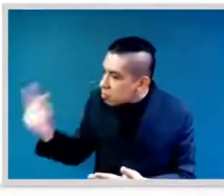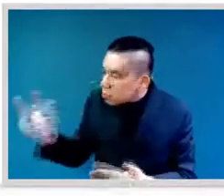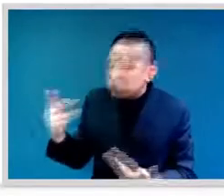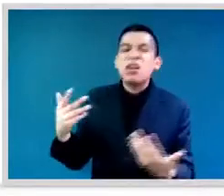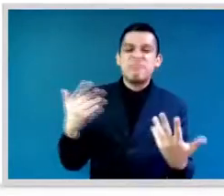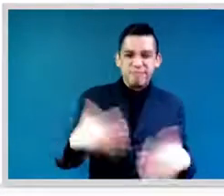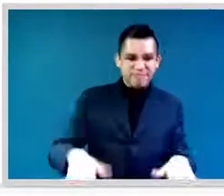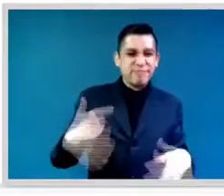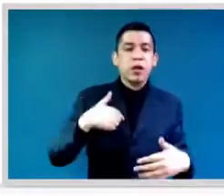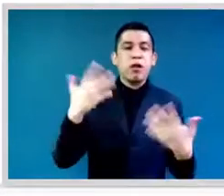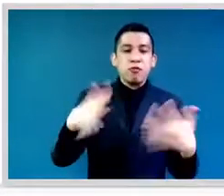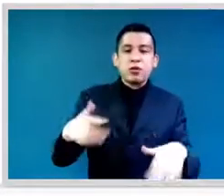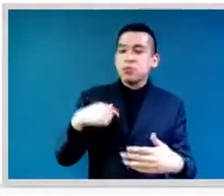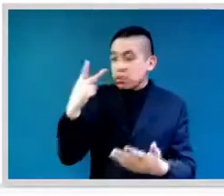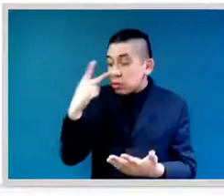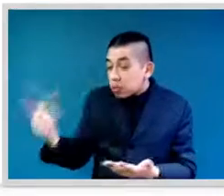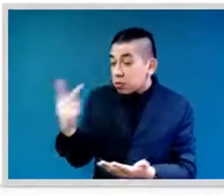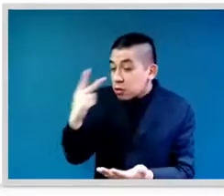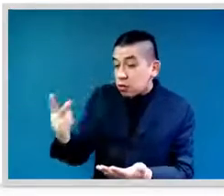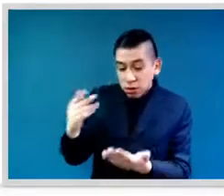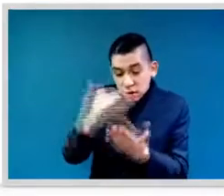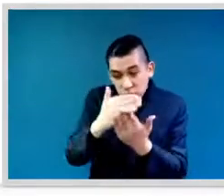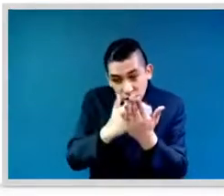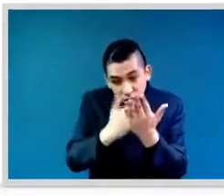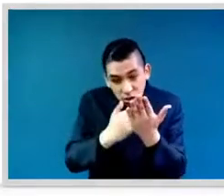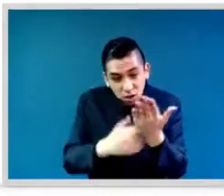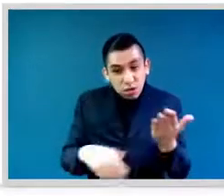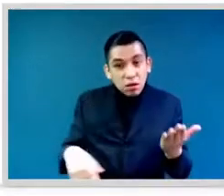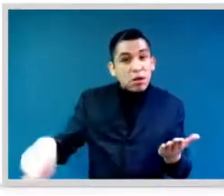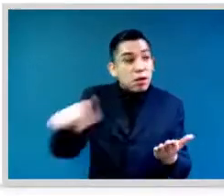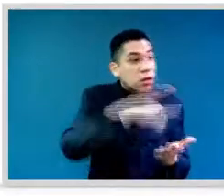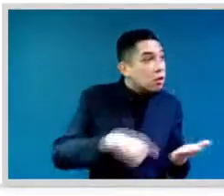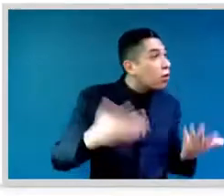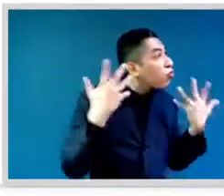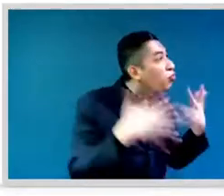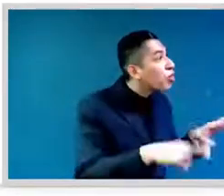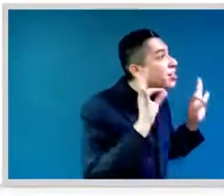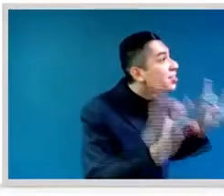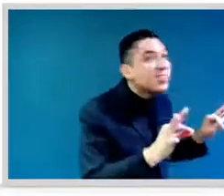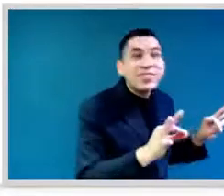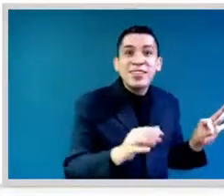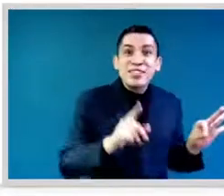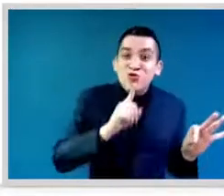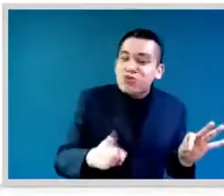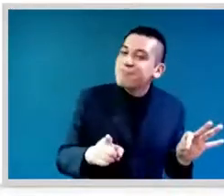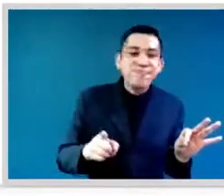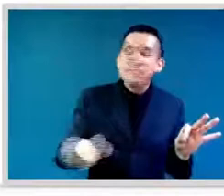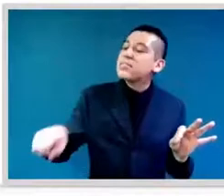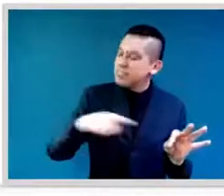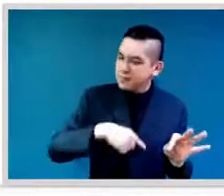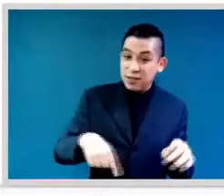eso hay que actuar, hay que tener las acciones concretas y avanzar en ellas. La pandemia del COVID-19